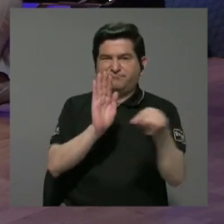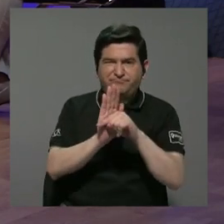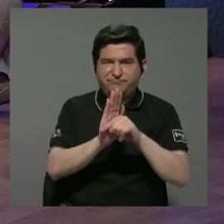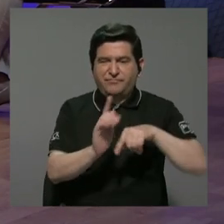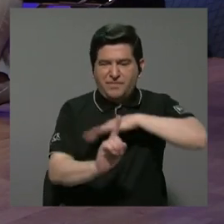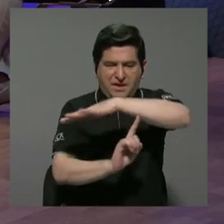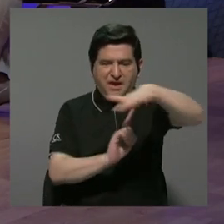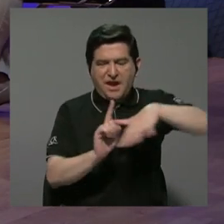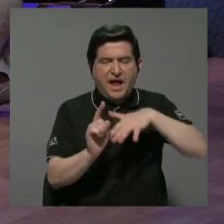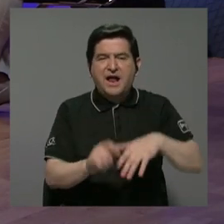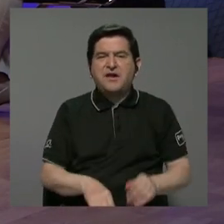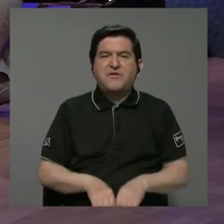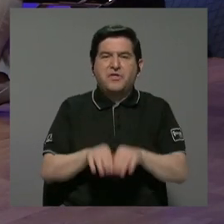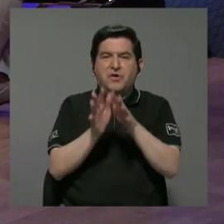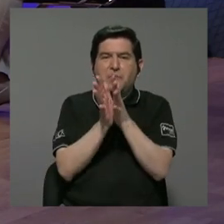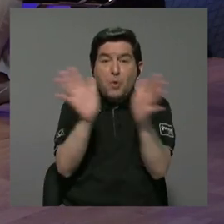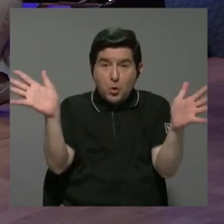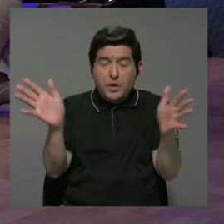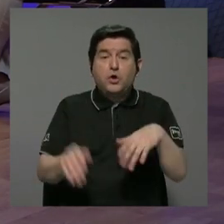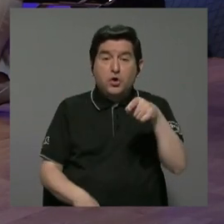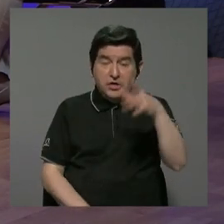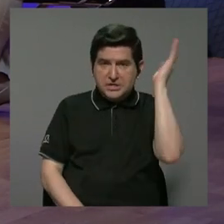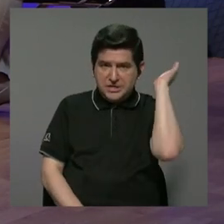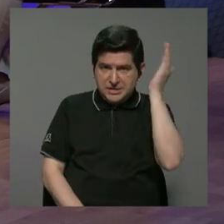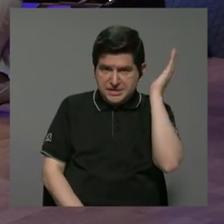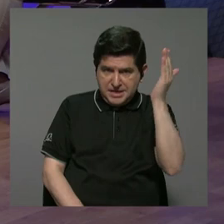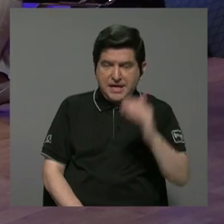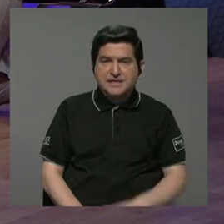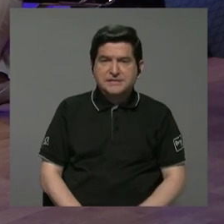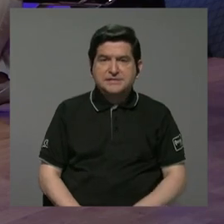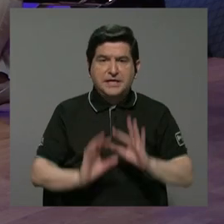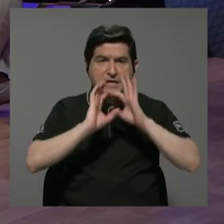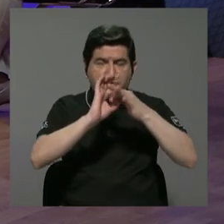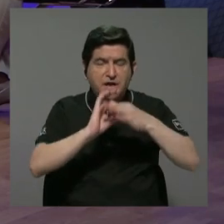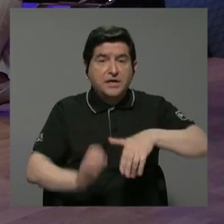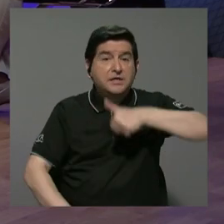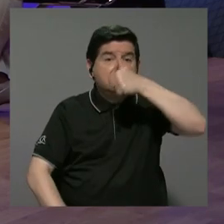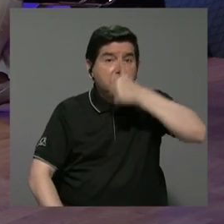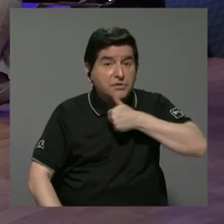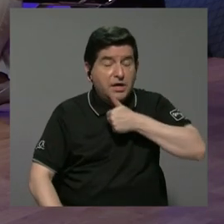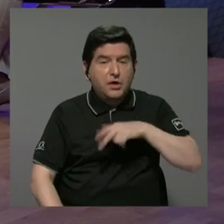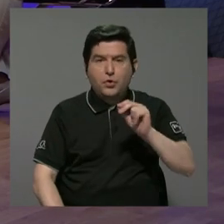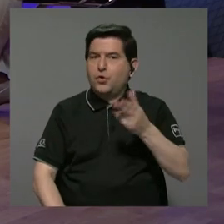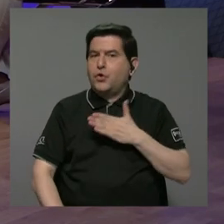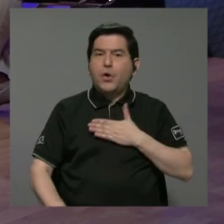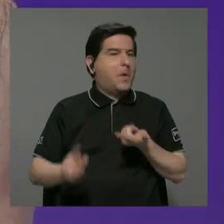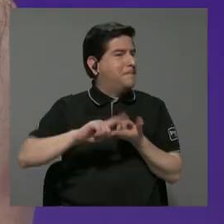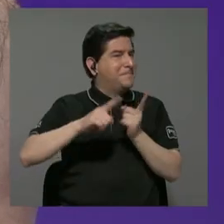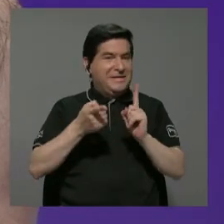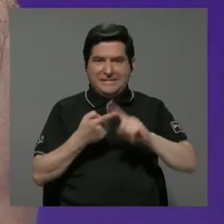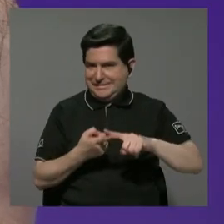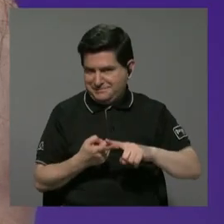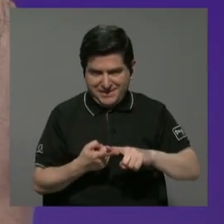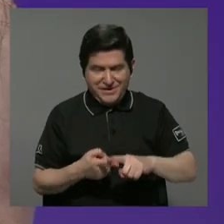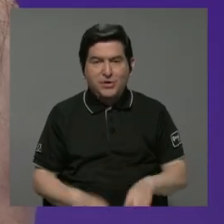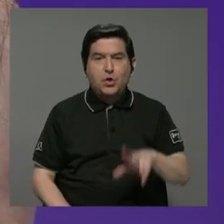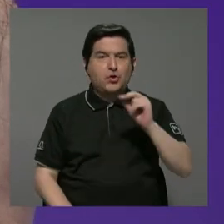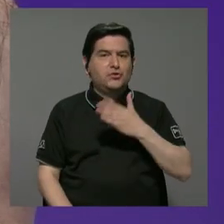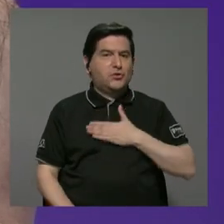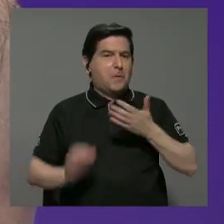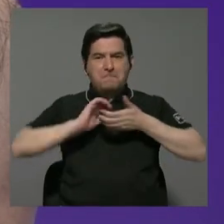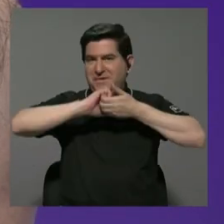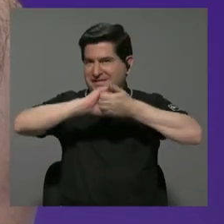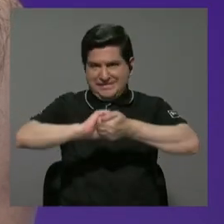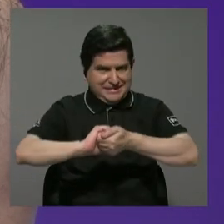alrededor de lo público, el discurso negativo alrededor de lo público, sobre lo privado, que no son mis amigos, que no son mis